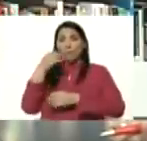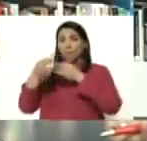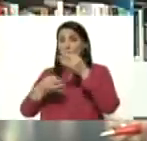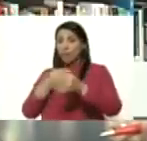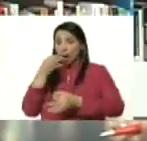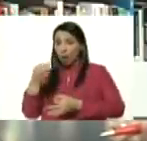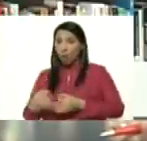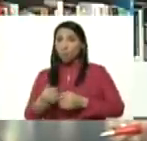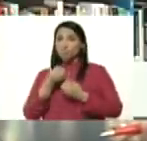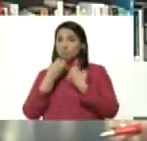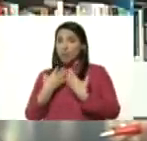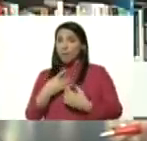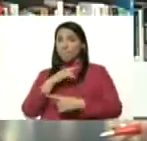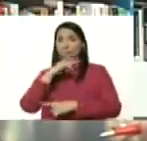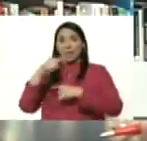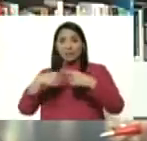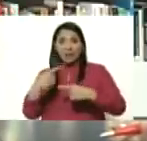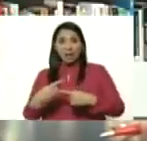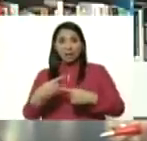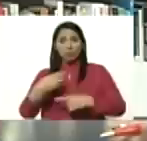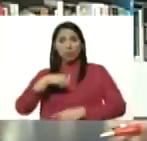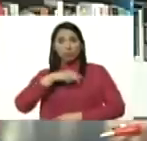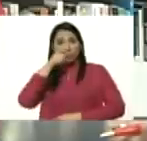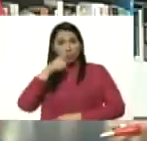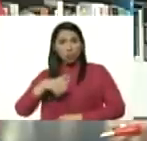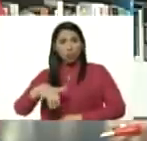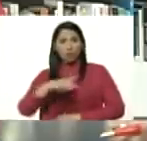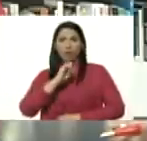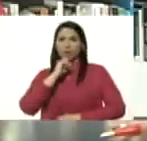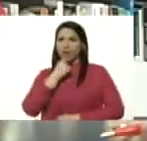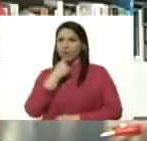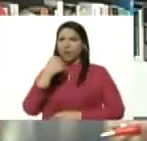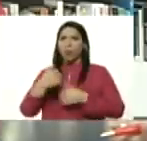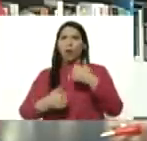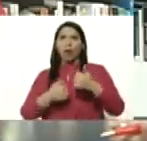explicados, para nuestro pueblo. La clave, Dan,